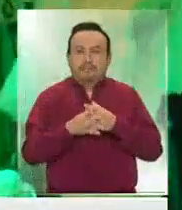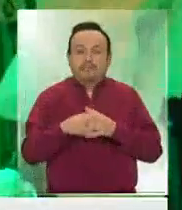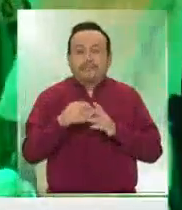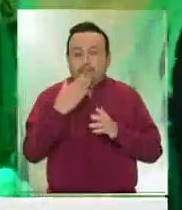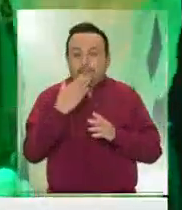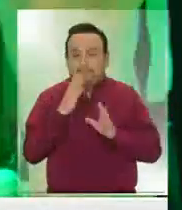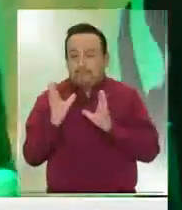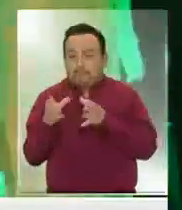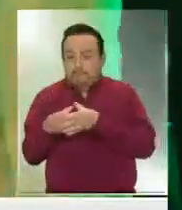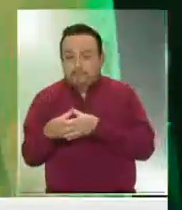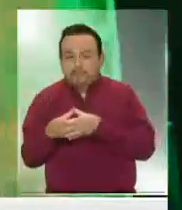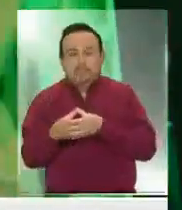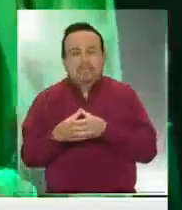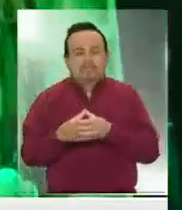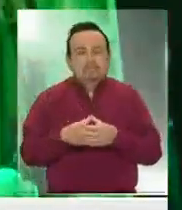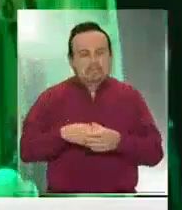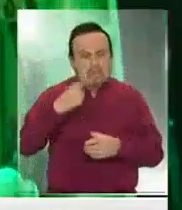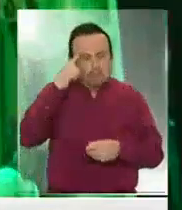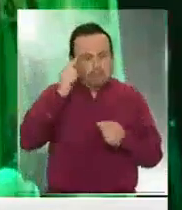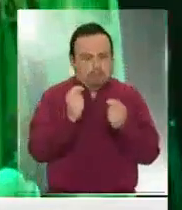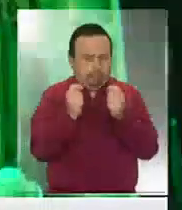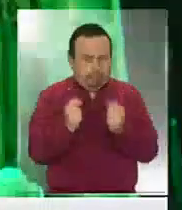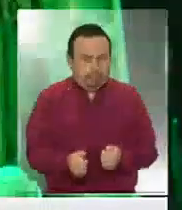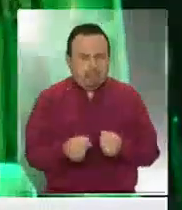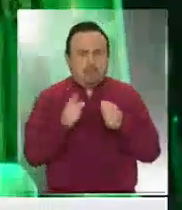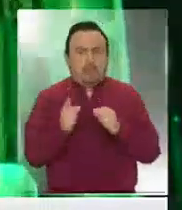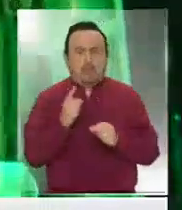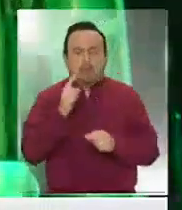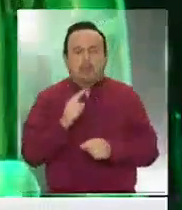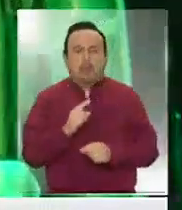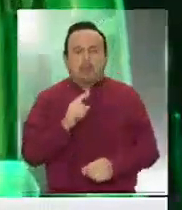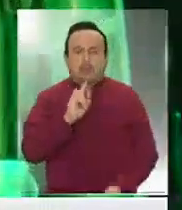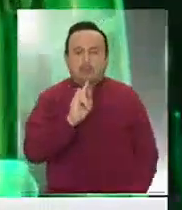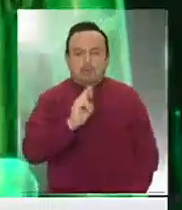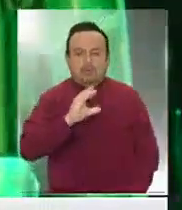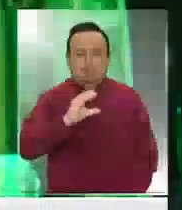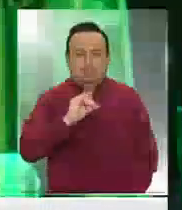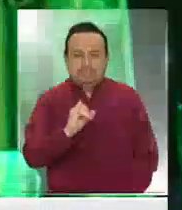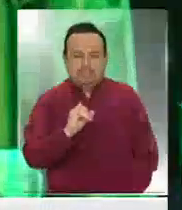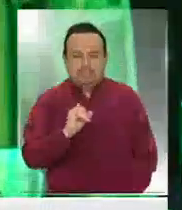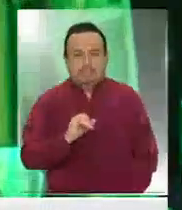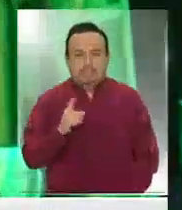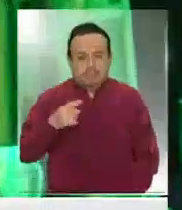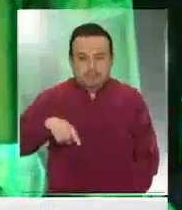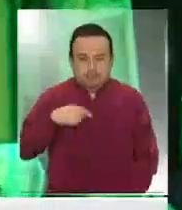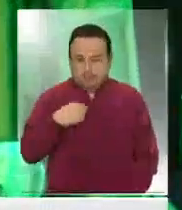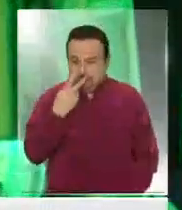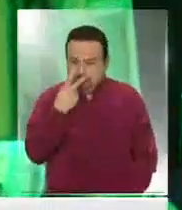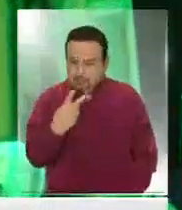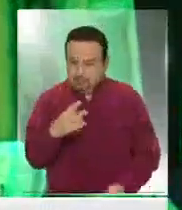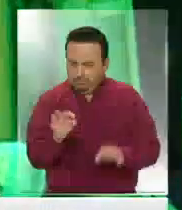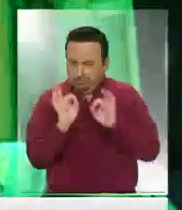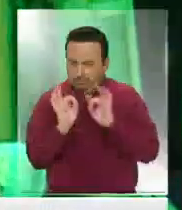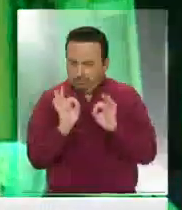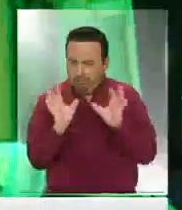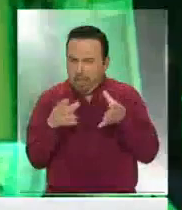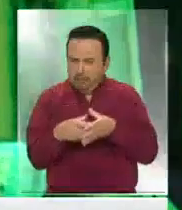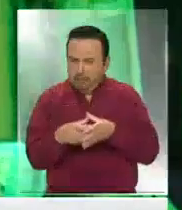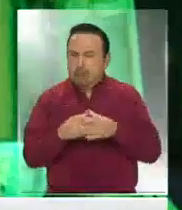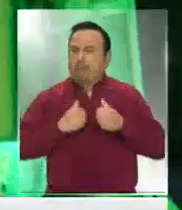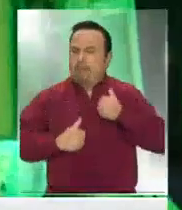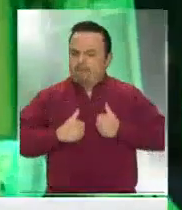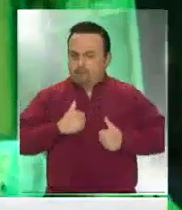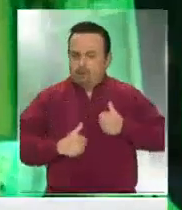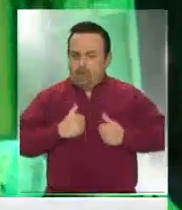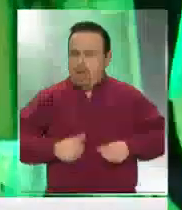personal también que está capacitado para la unidad de cuidados intensivos. Es decir, lo que ustedes están viendo en pantalla es un equipo